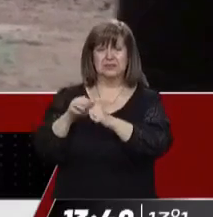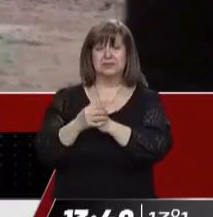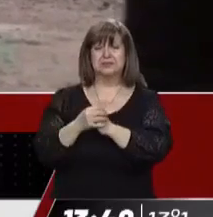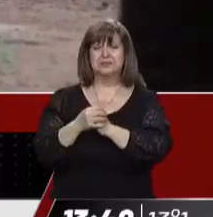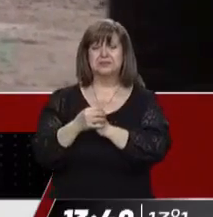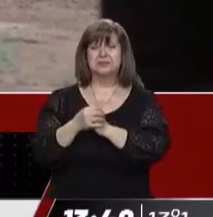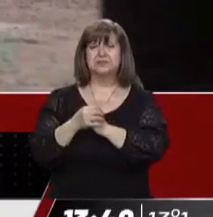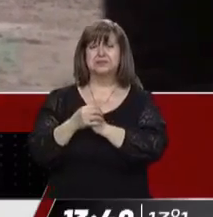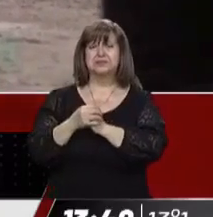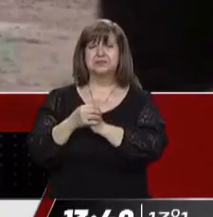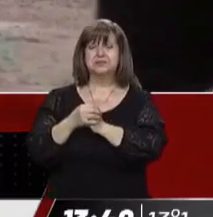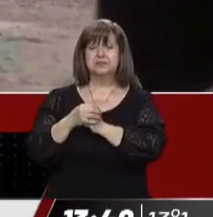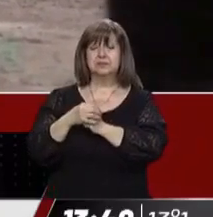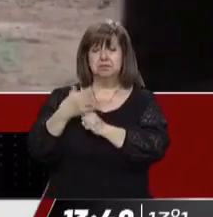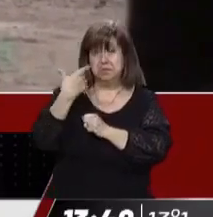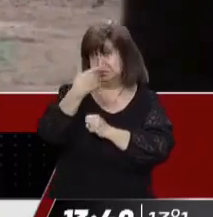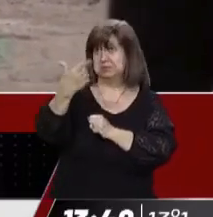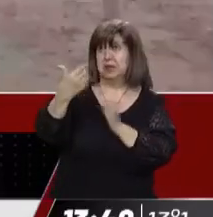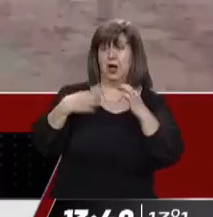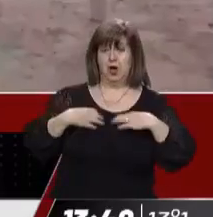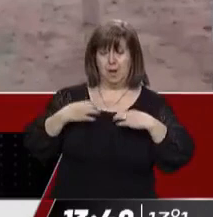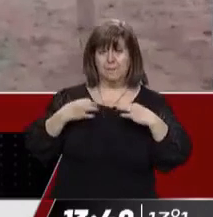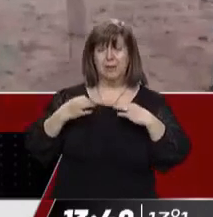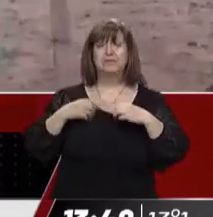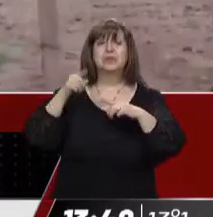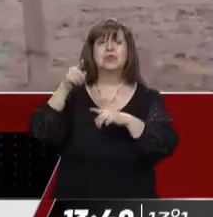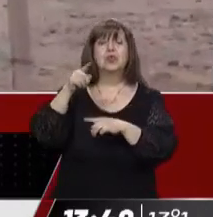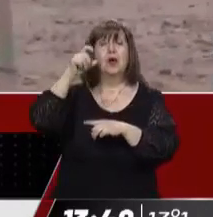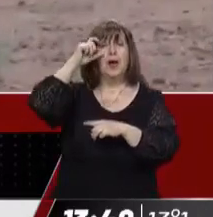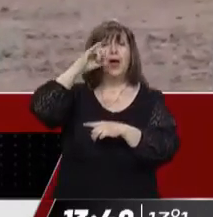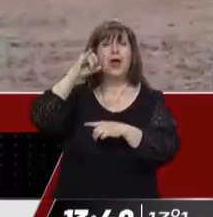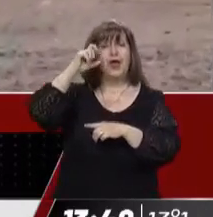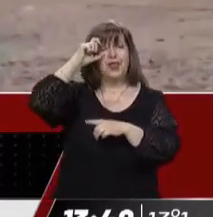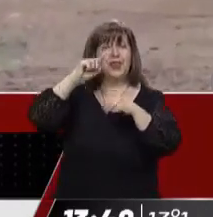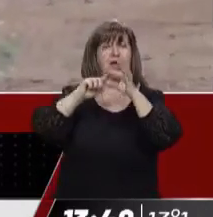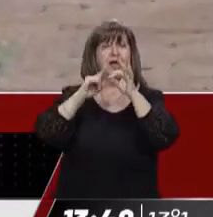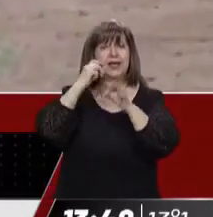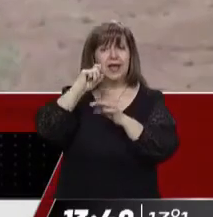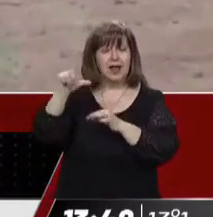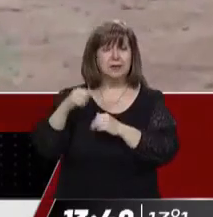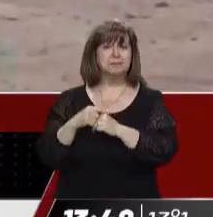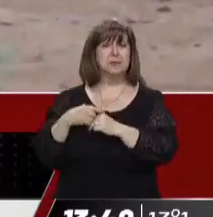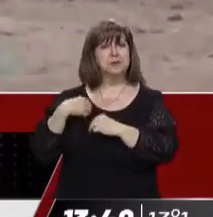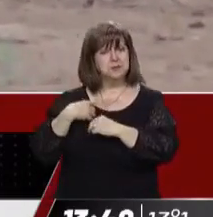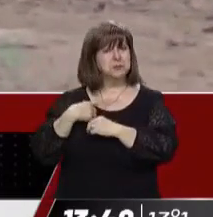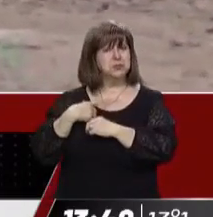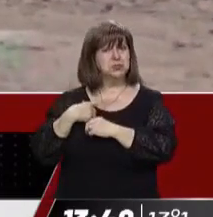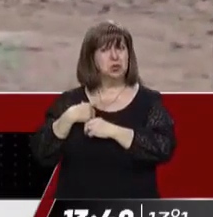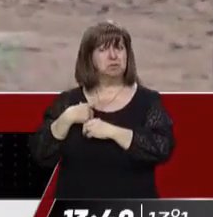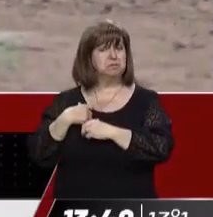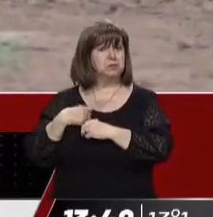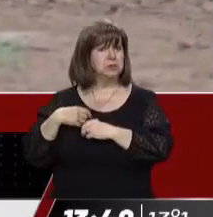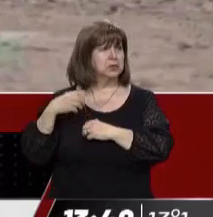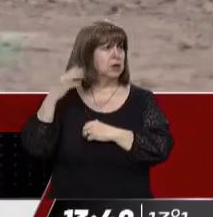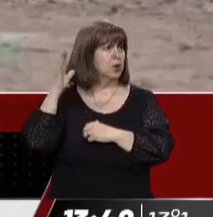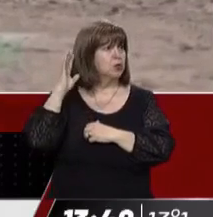ayudaste porque no podías creer la situación para cerrarle la vida a las más mujeres sí Qué tal Buen día sí sí Yo escucho yo estaba a 200